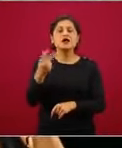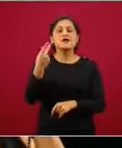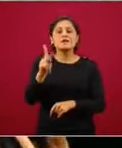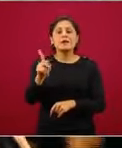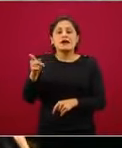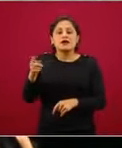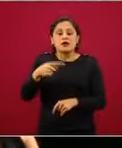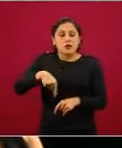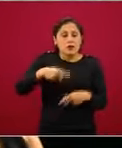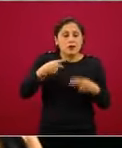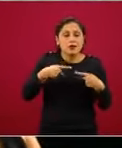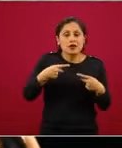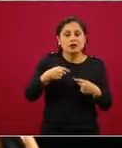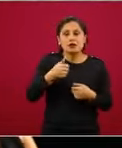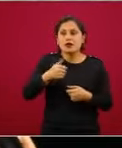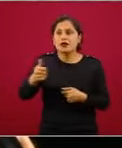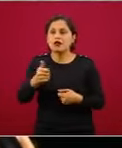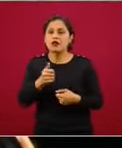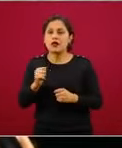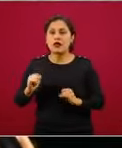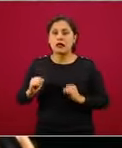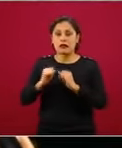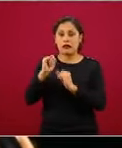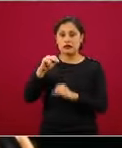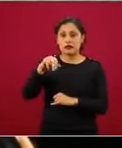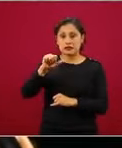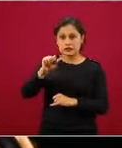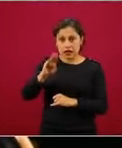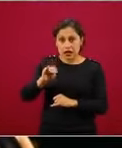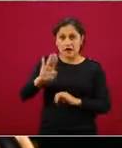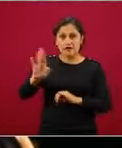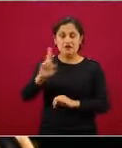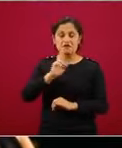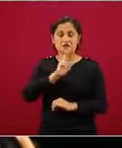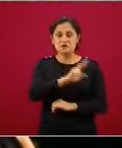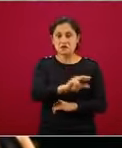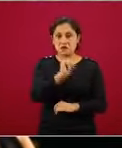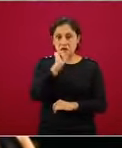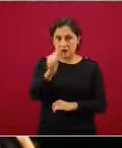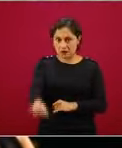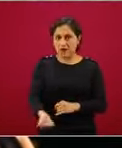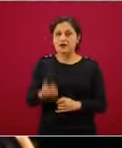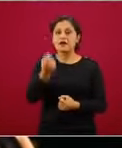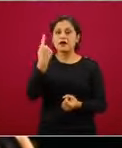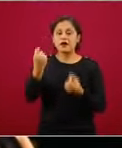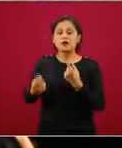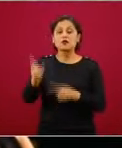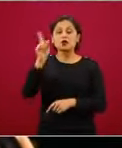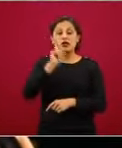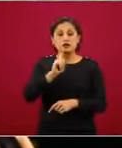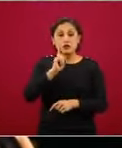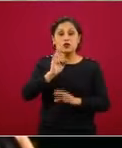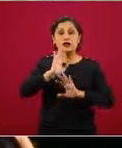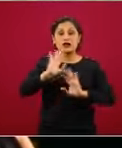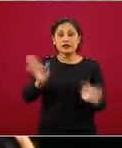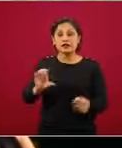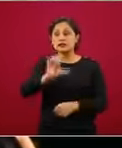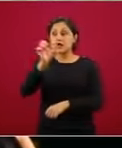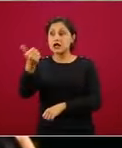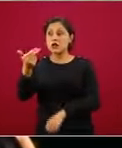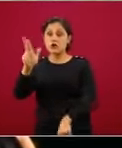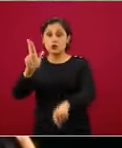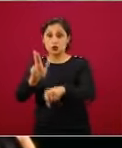referirse, ya los han atendido en INSABI, pero no les han dado ninguna solución, y algunas personas, algunas de las mujeres que ya han sido atendidas en otros